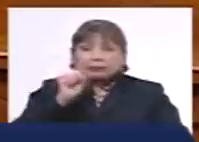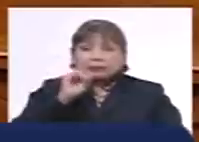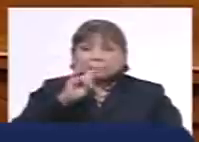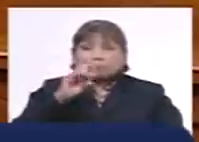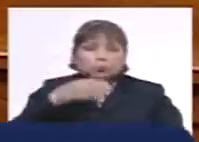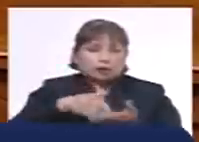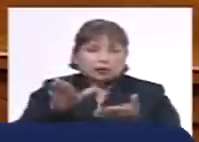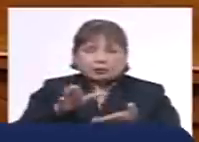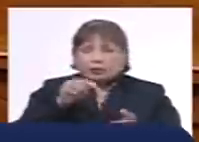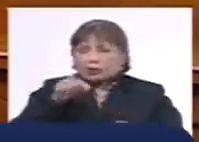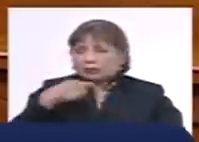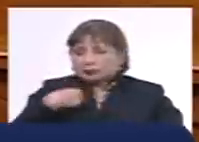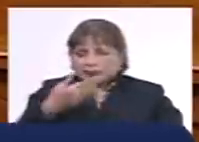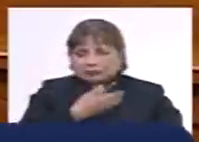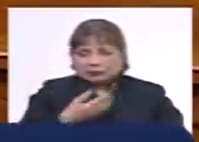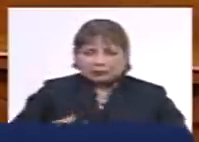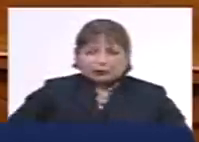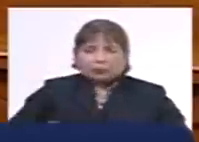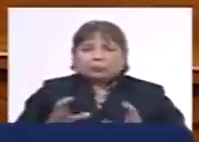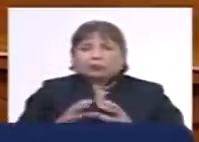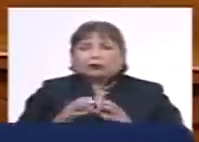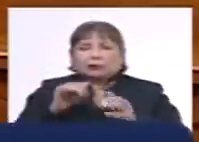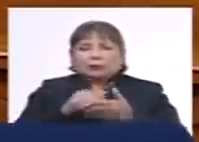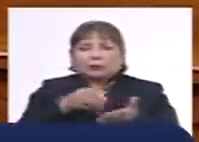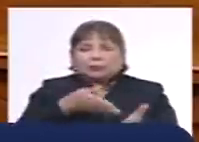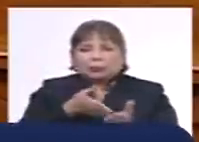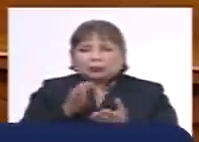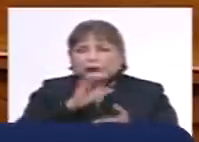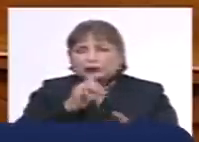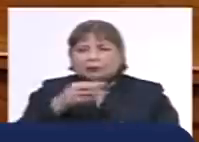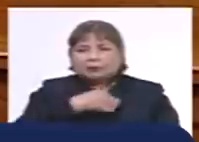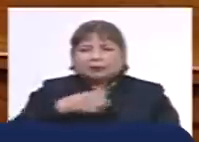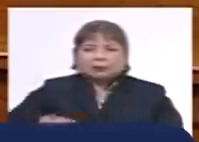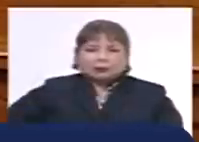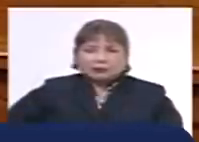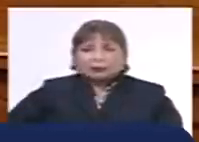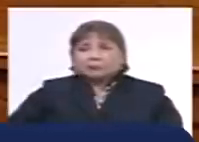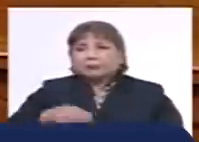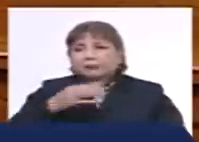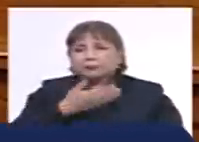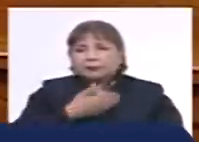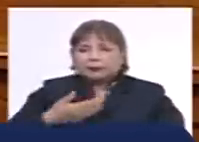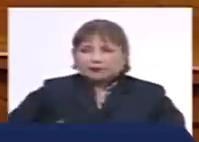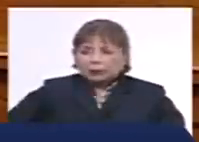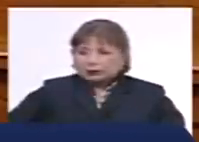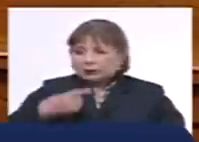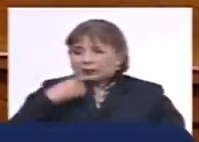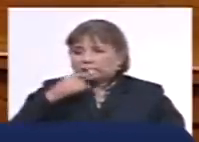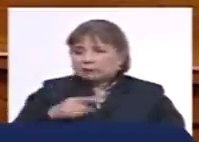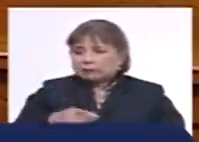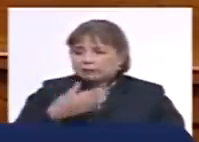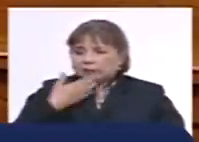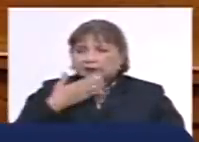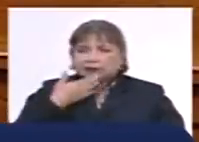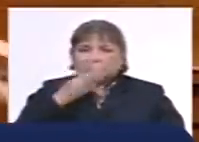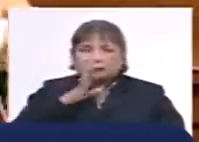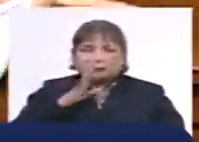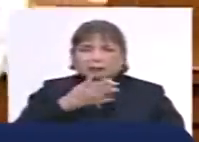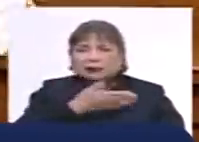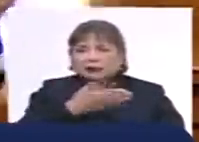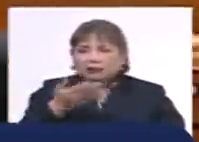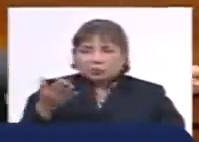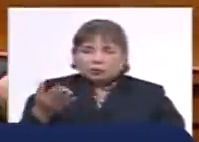no a este gabinete por medio de el presidente del gabinete, que es quien les habla,